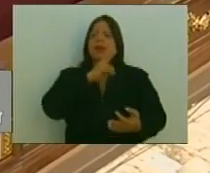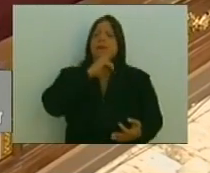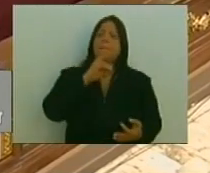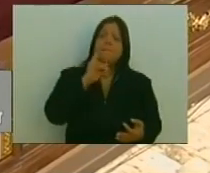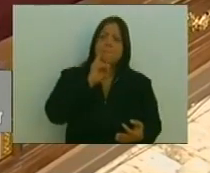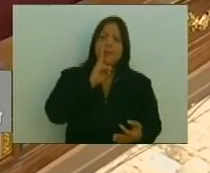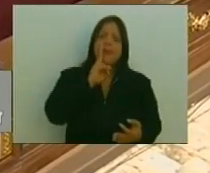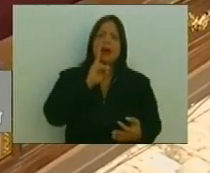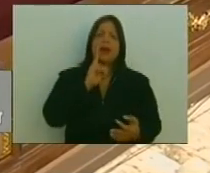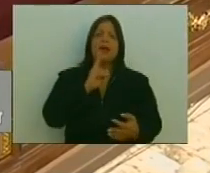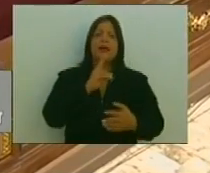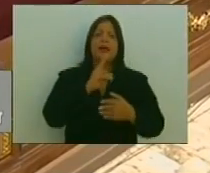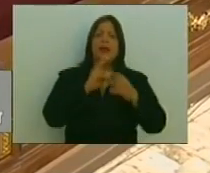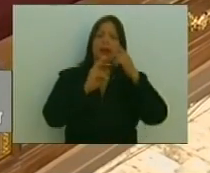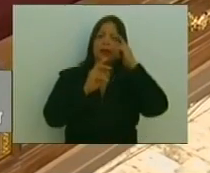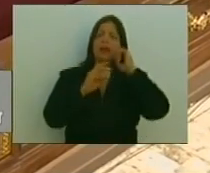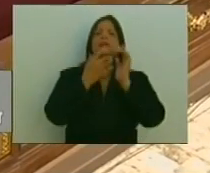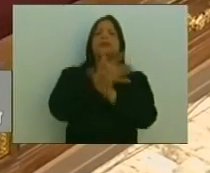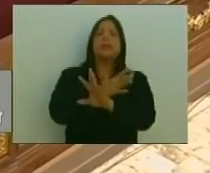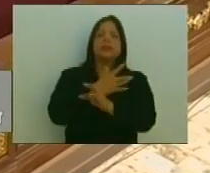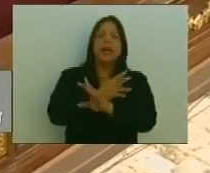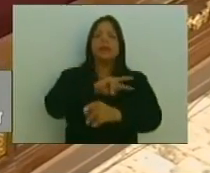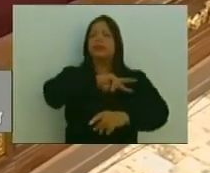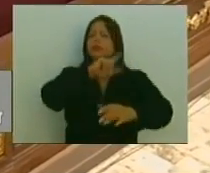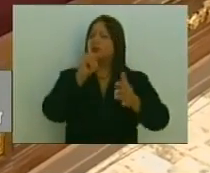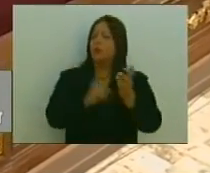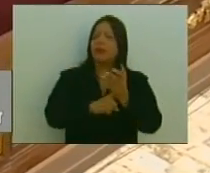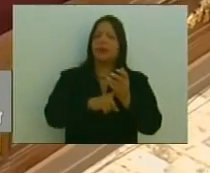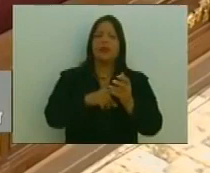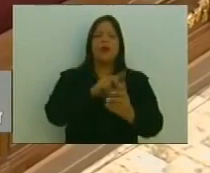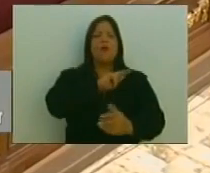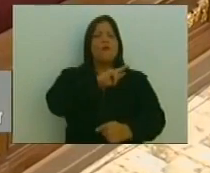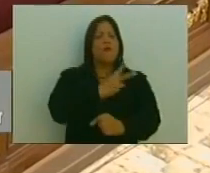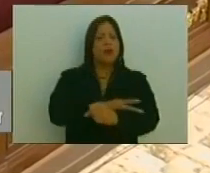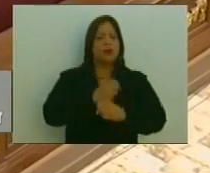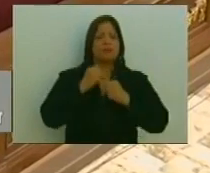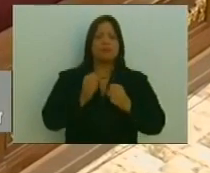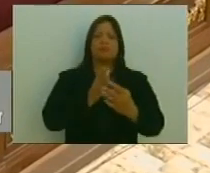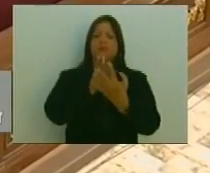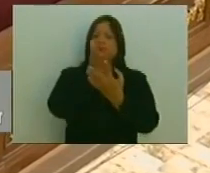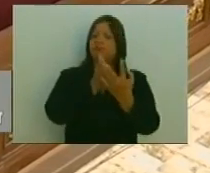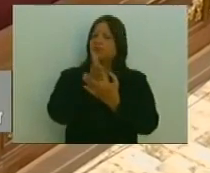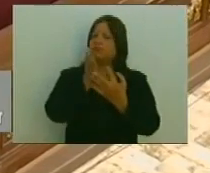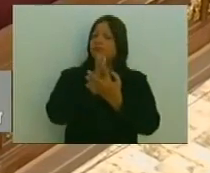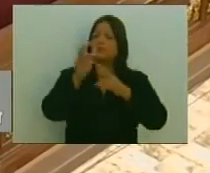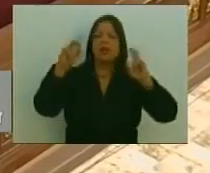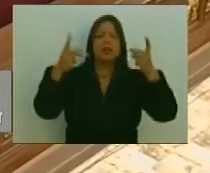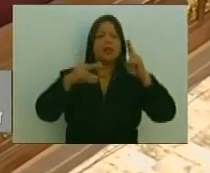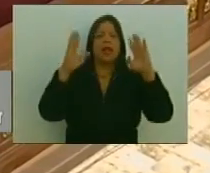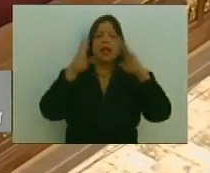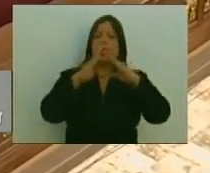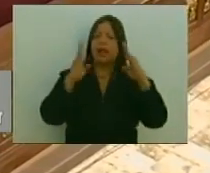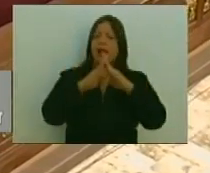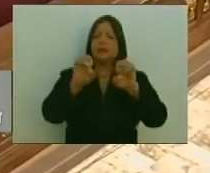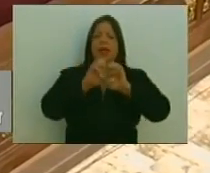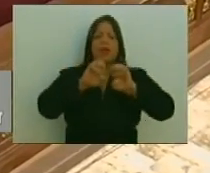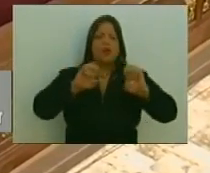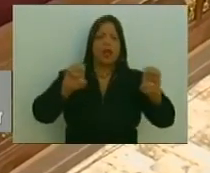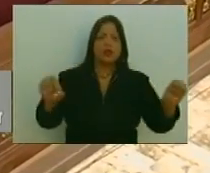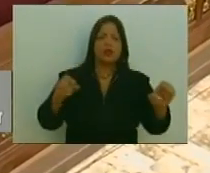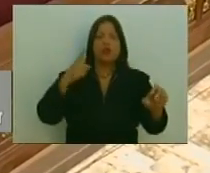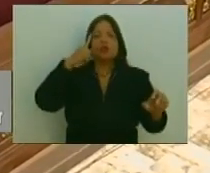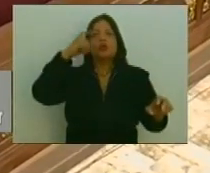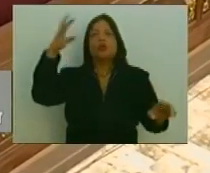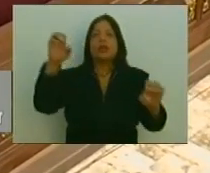para el acceso, bueno, fortalecer, seguir dando cada vez más acceso y protección en el tema de la vivienda, la educación. Nosotros